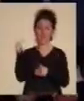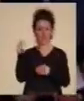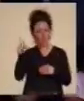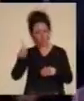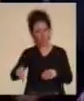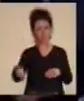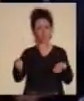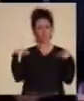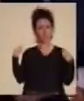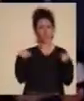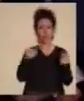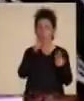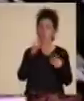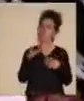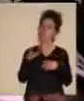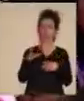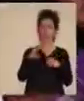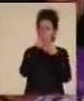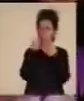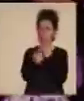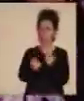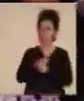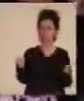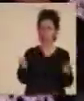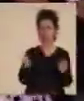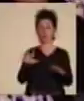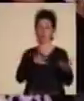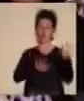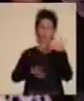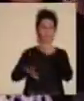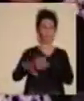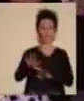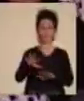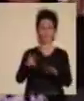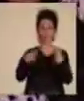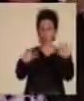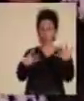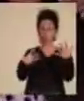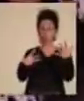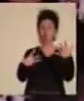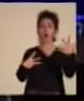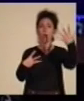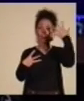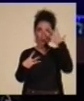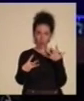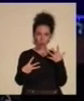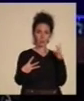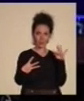porque es tan complicado para el jurado de 8 elegir 5, dejar a 3